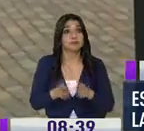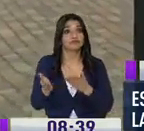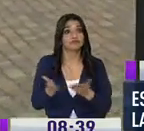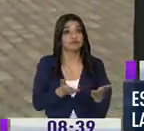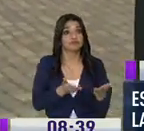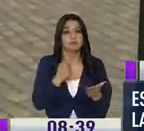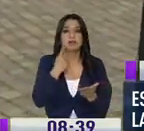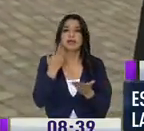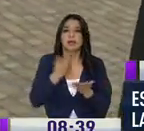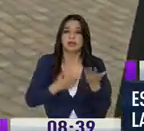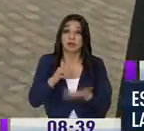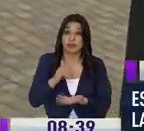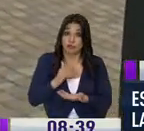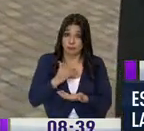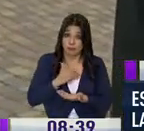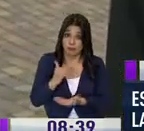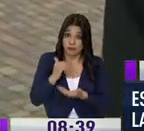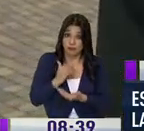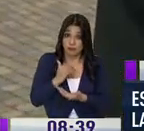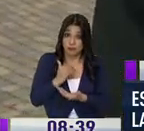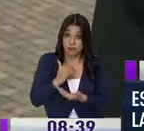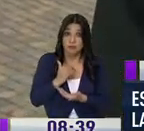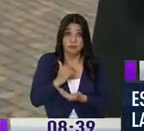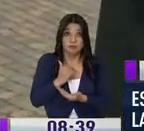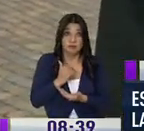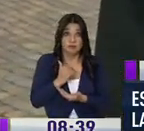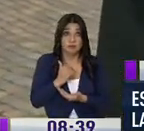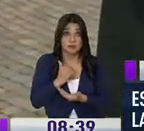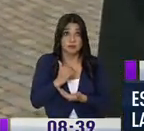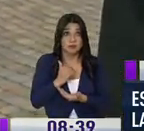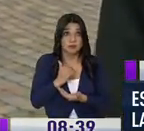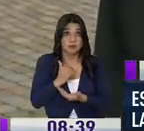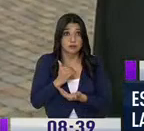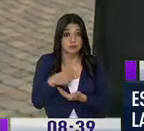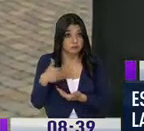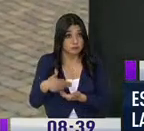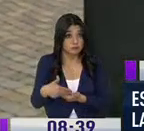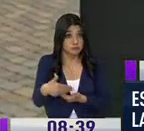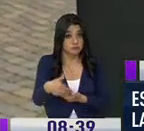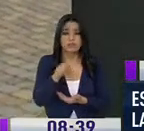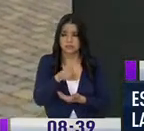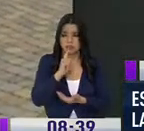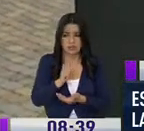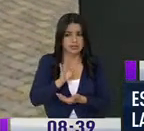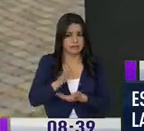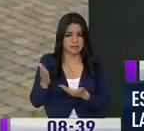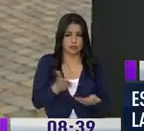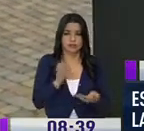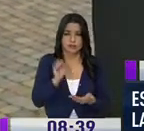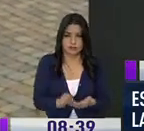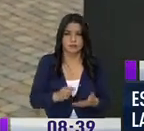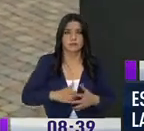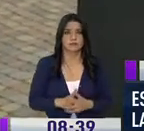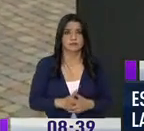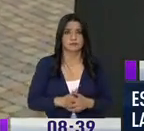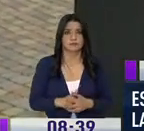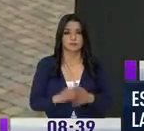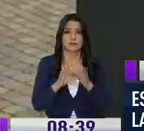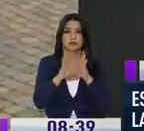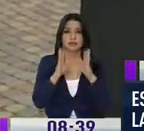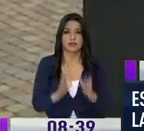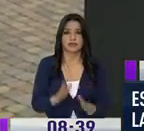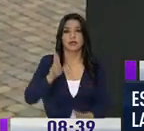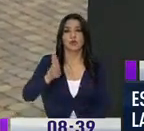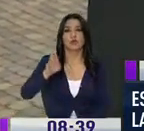evento para que se adopten estos animales también. Sí, eso claro que sí. Se realiza paulatinamente. Sí, vamos a contar con la participación de nuestros compañeros de